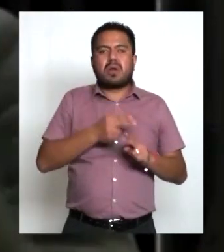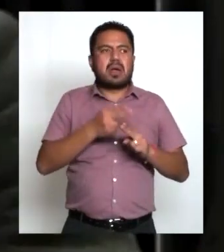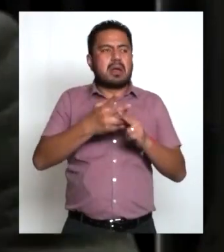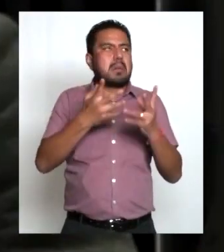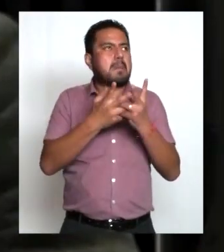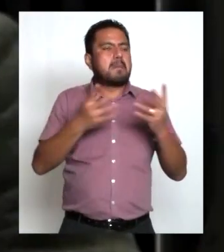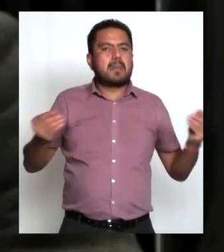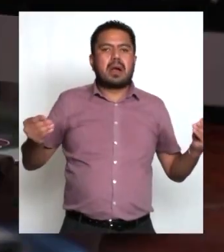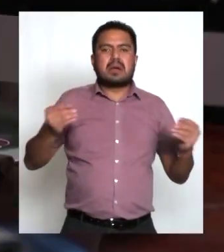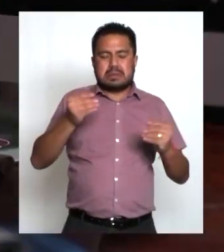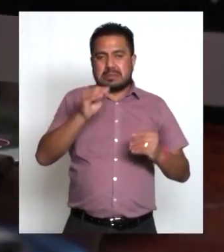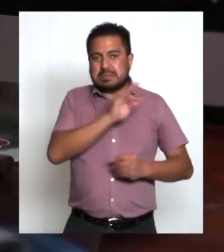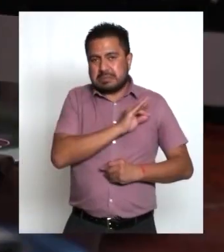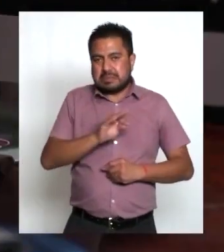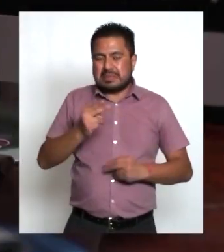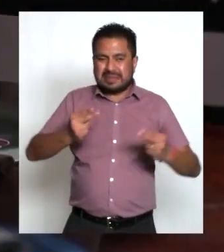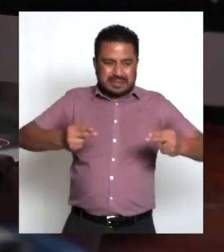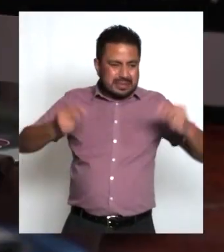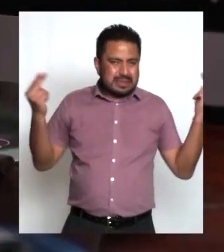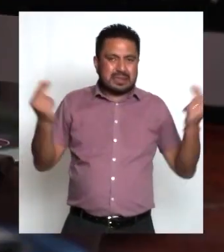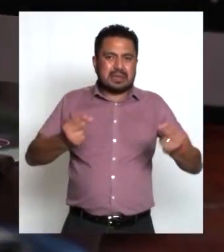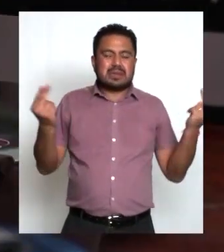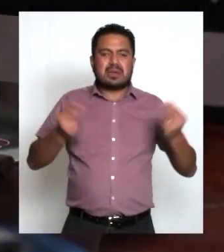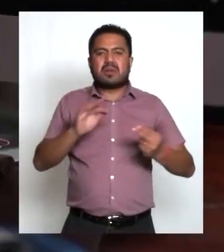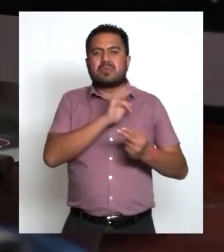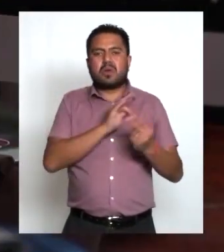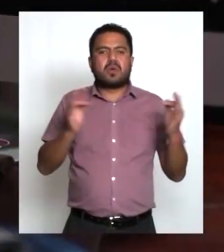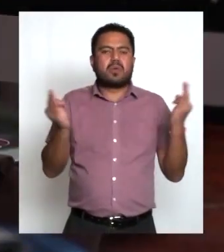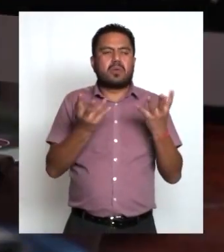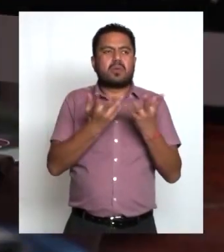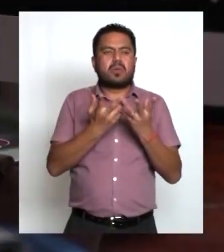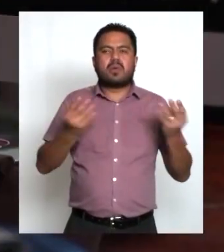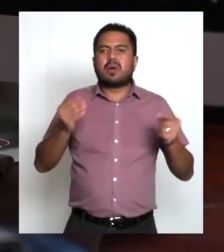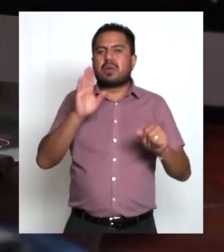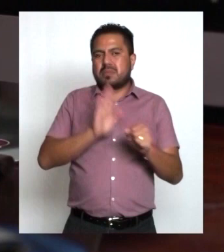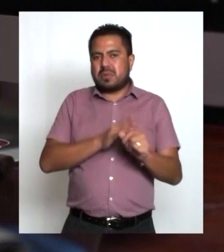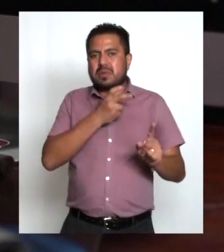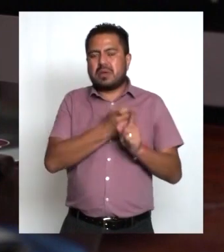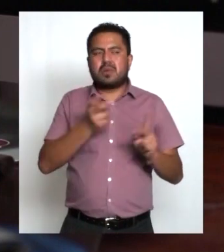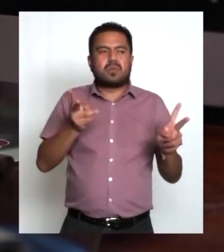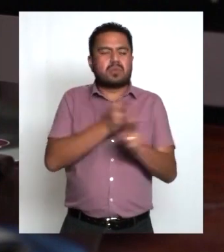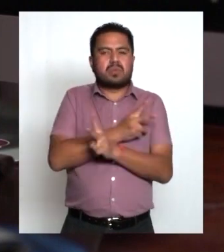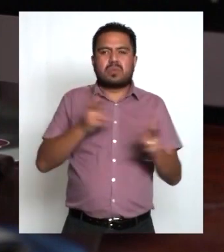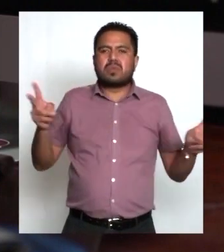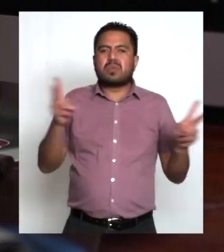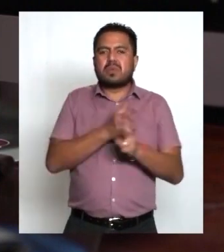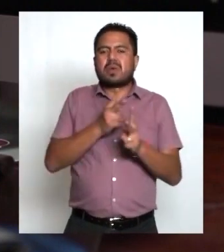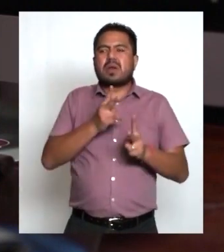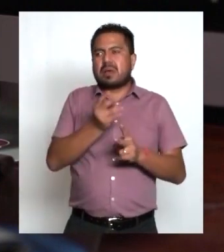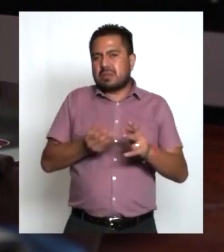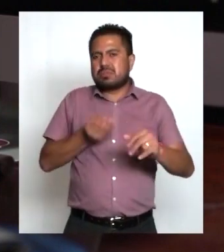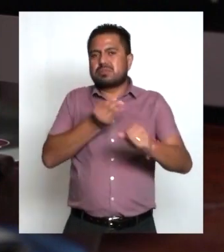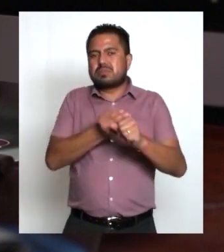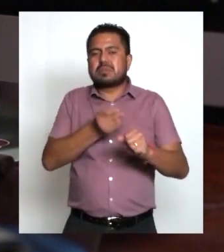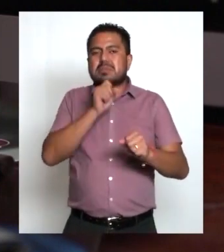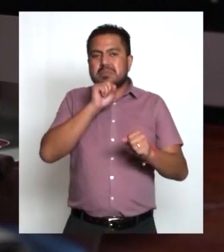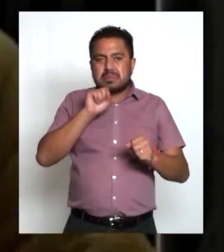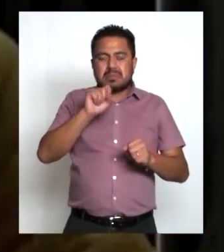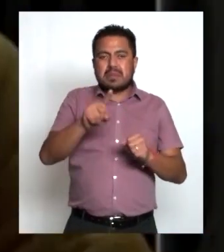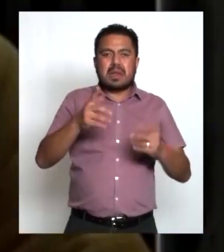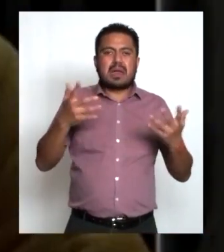incluso hasta que se funda. Entonces es necesario poder enfriarlo y por esto pues tienen ventiladores,